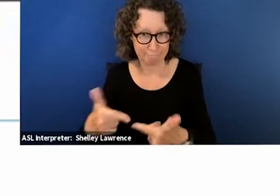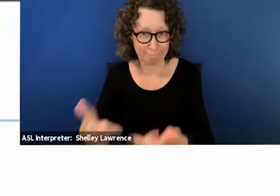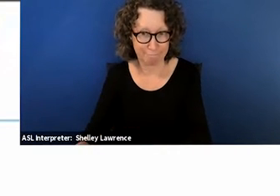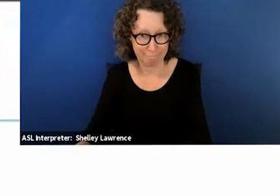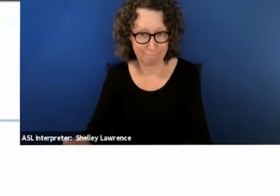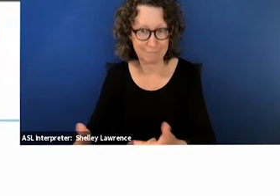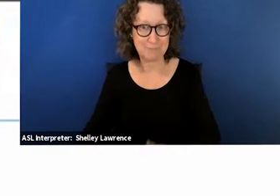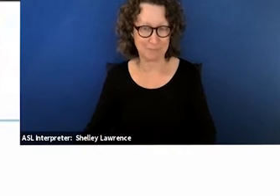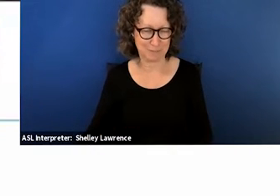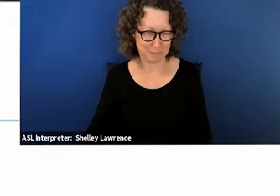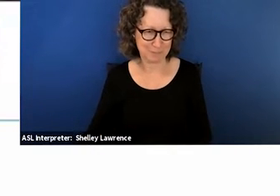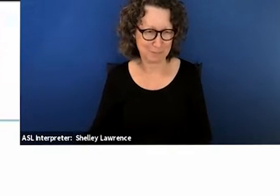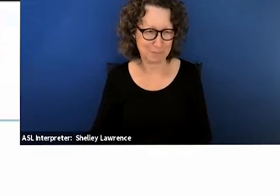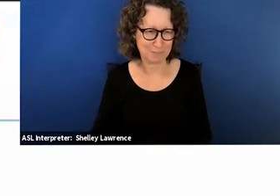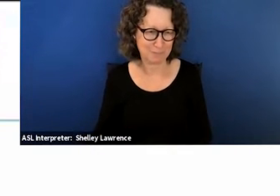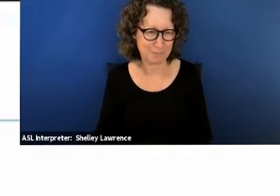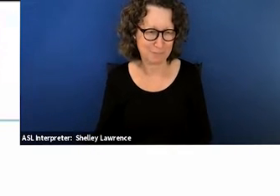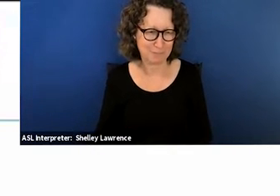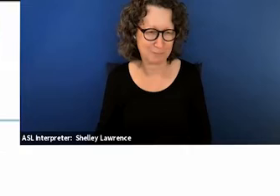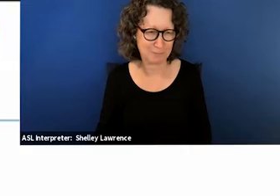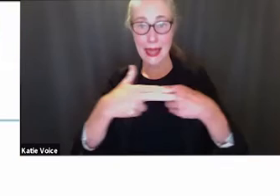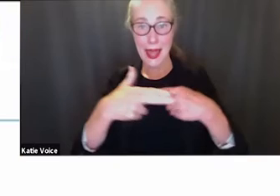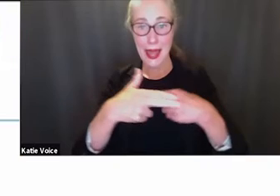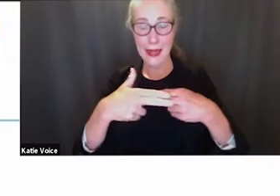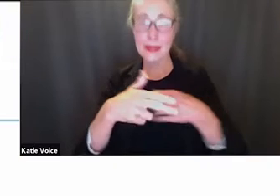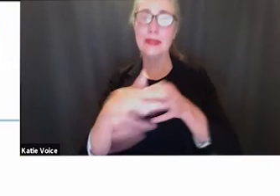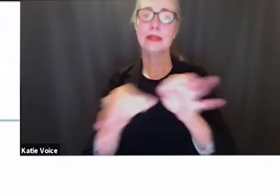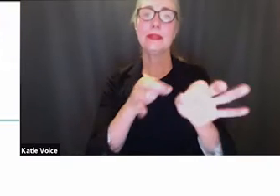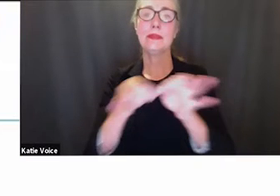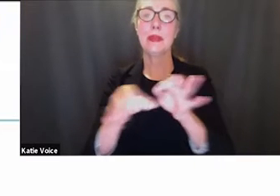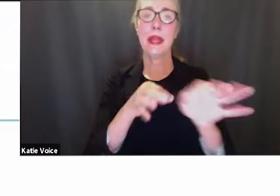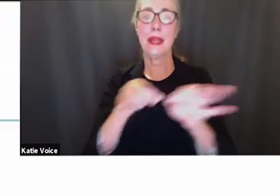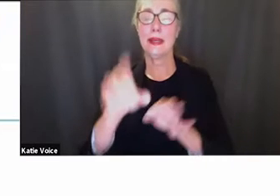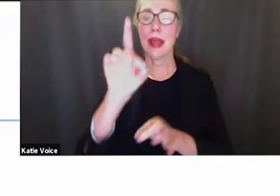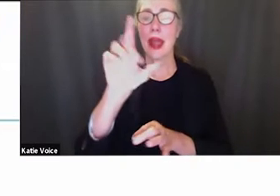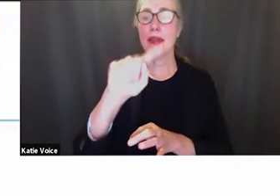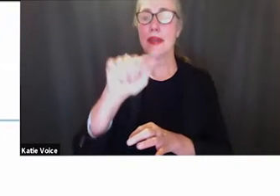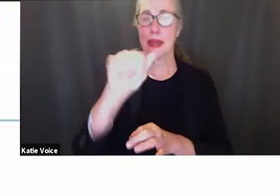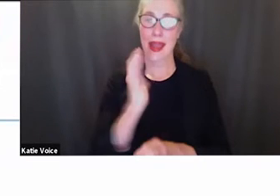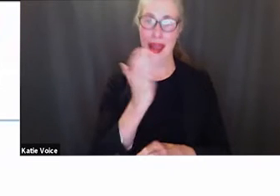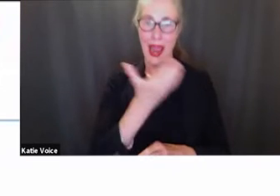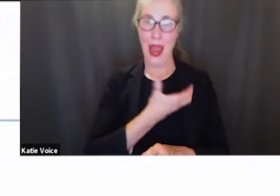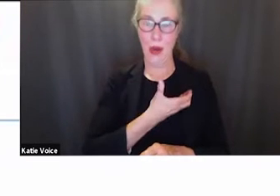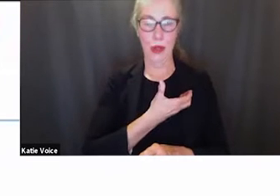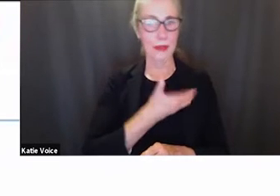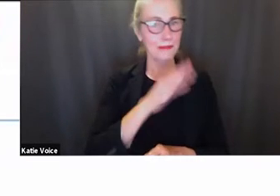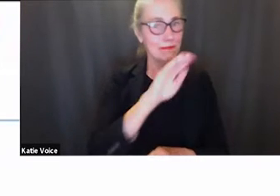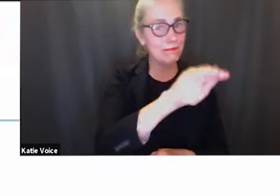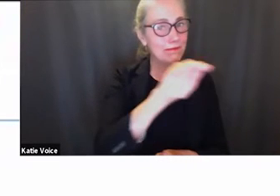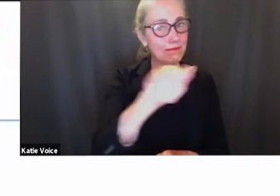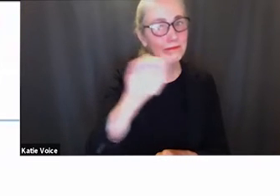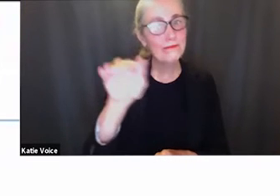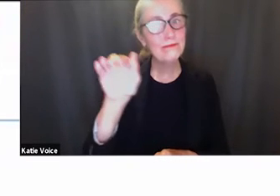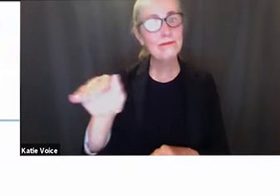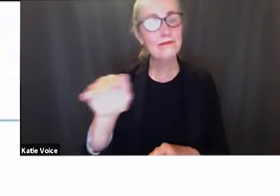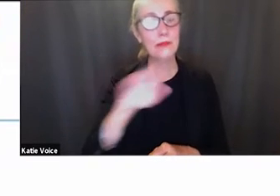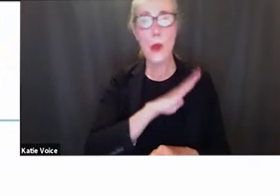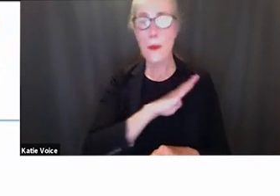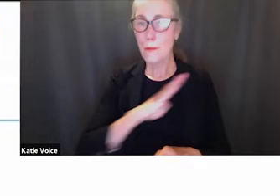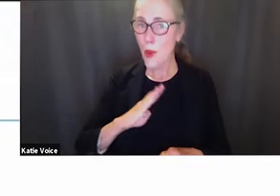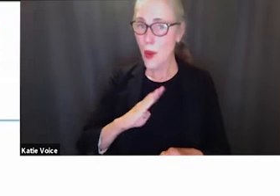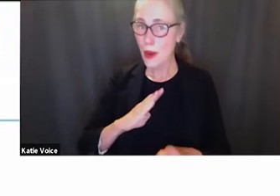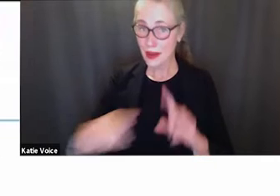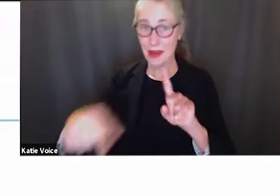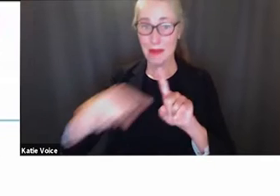La siguiente diapositiva nos presenta nuestros propios datos y queremos recordarle al consejo y a aquellos que